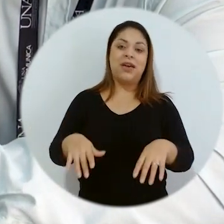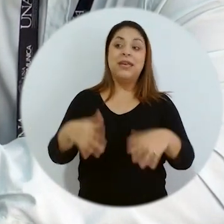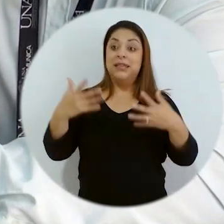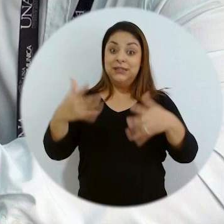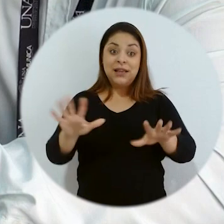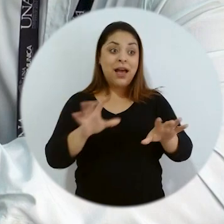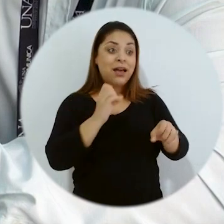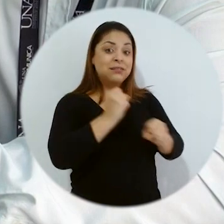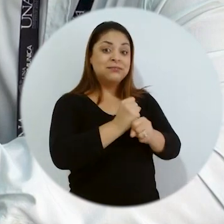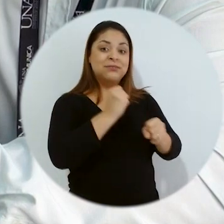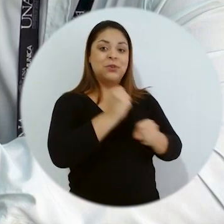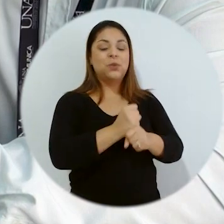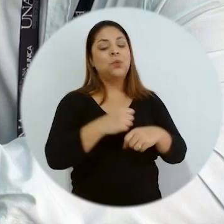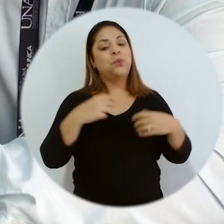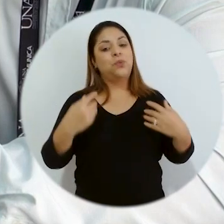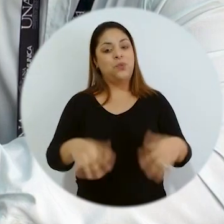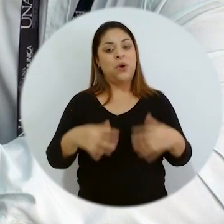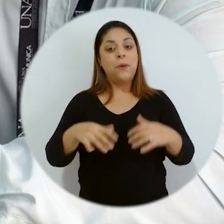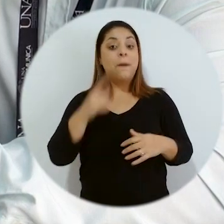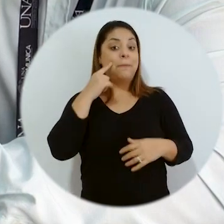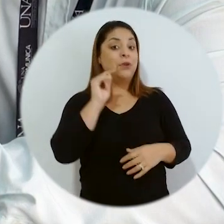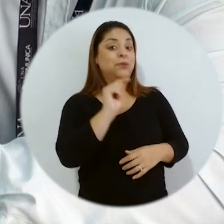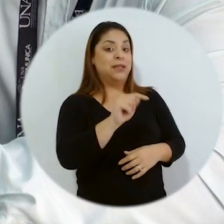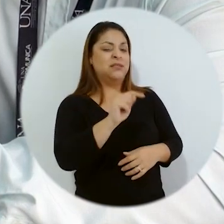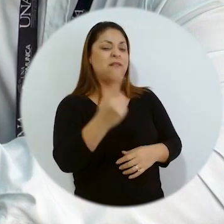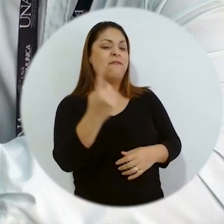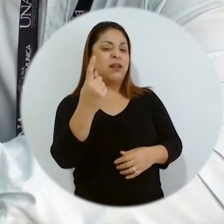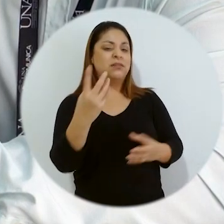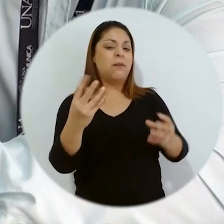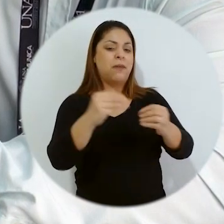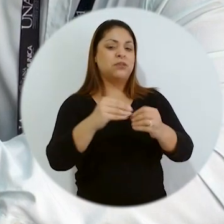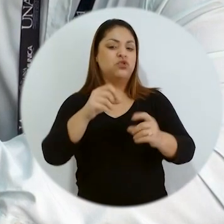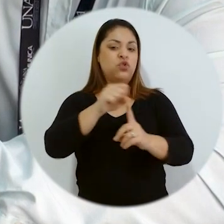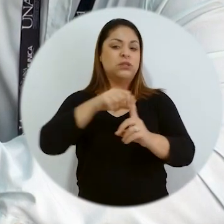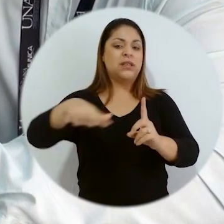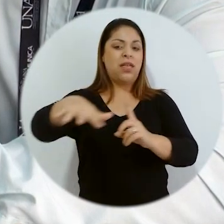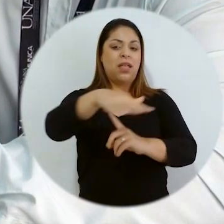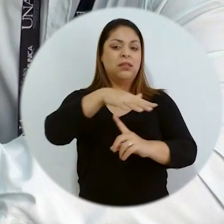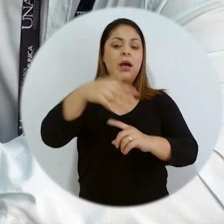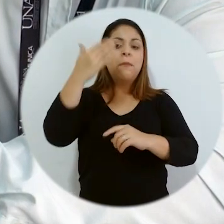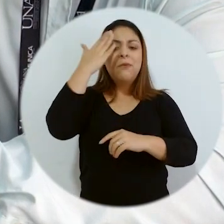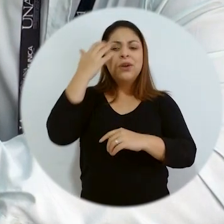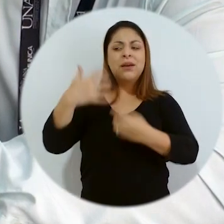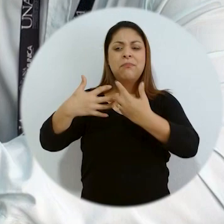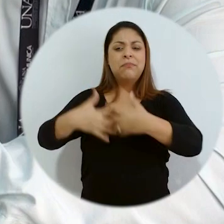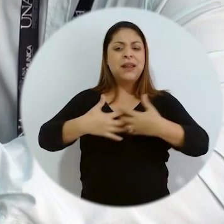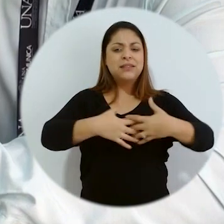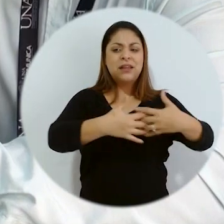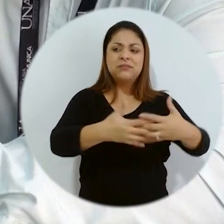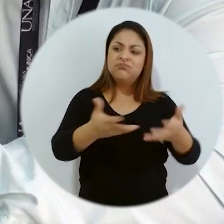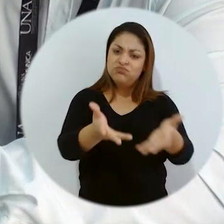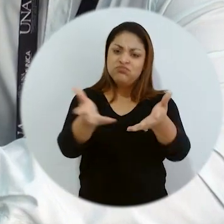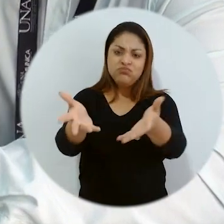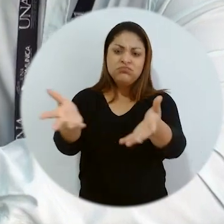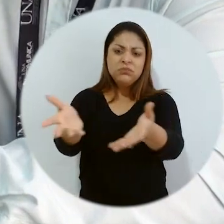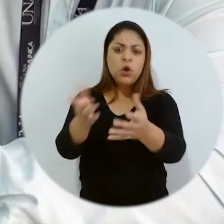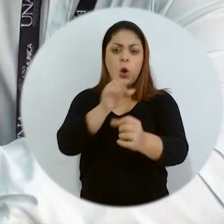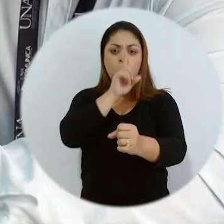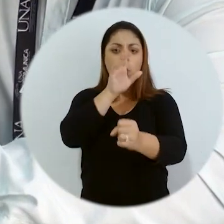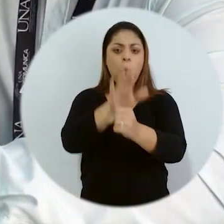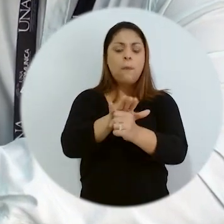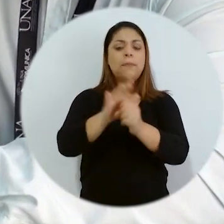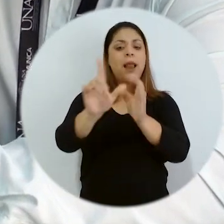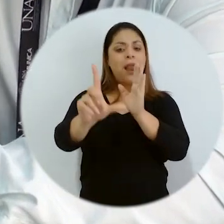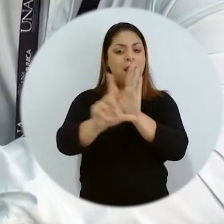saber que están desempeñándose a nivel profesional, aunque también ese es un reto que tenemos a nivel de la sociedad, ¿verdad?, que las empresas